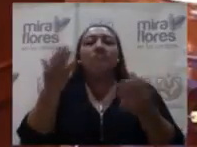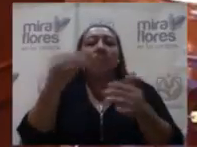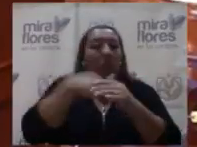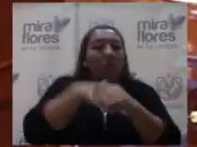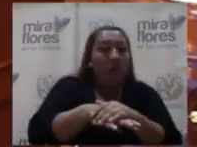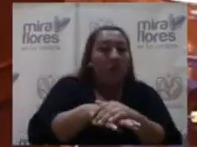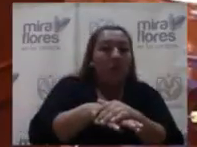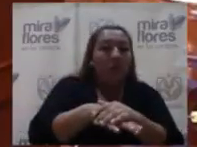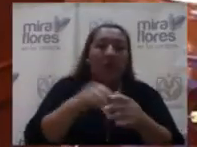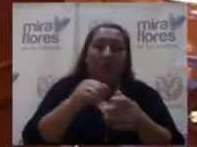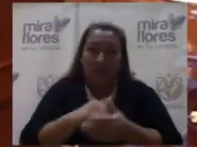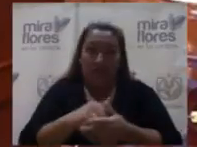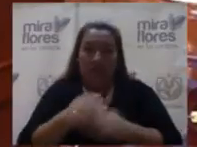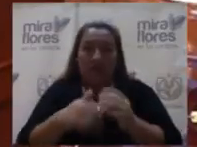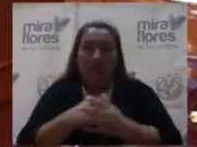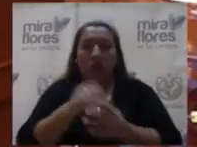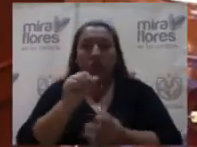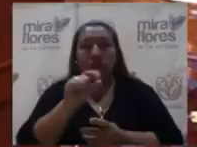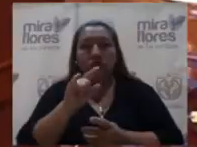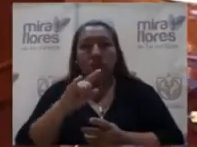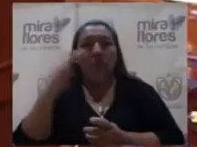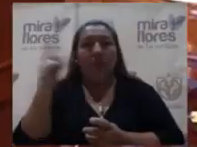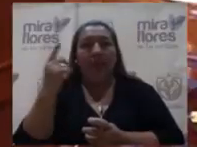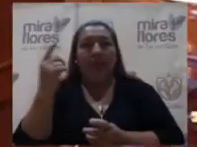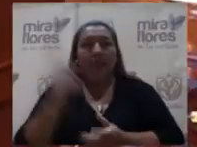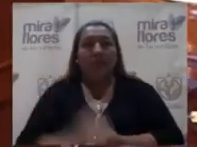embalsados en la subgerencia.